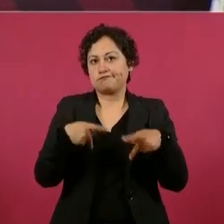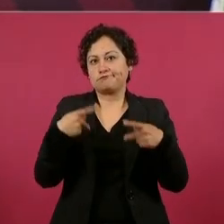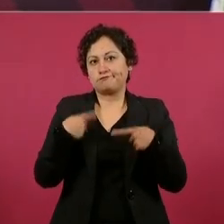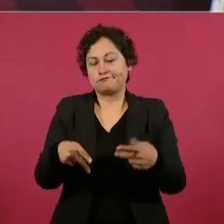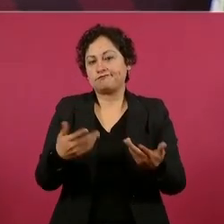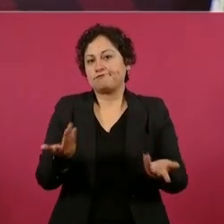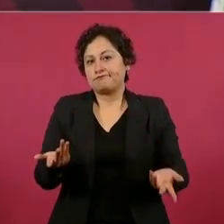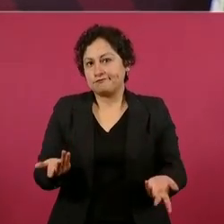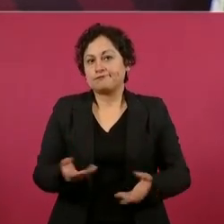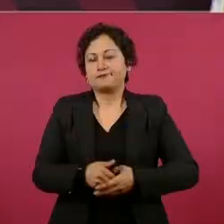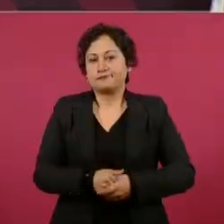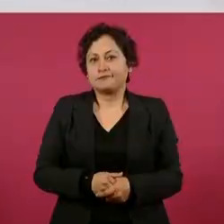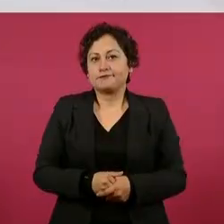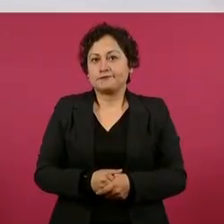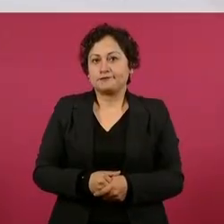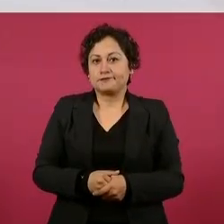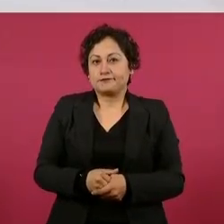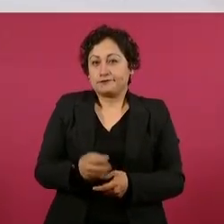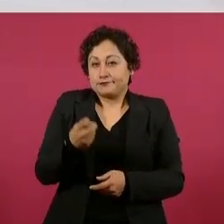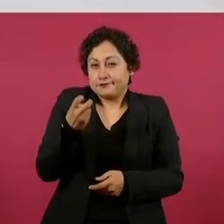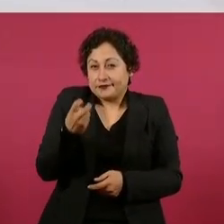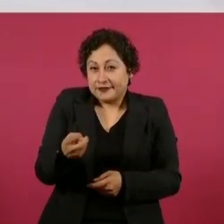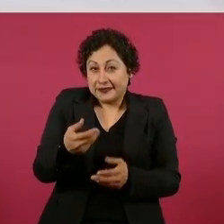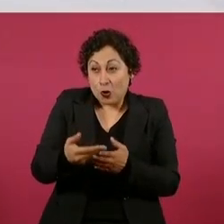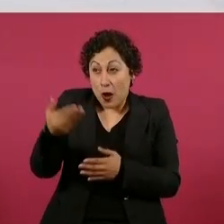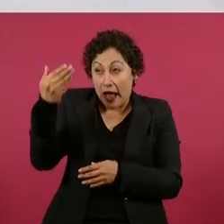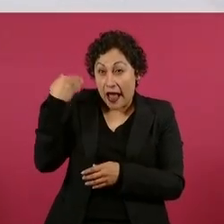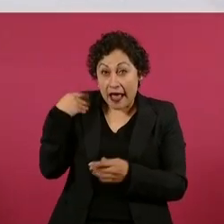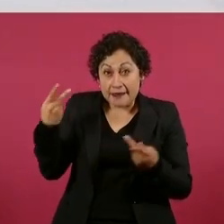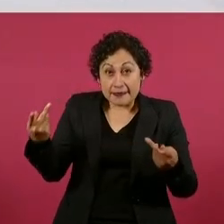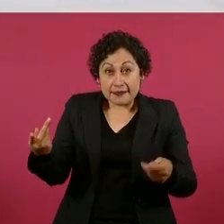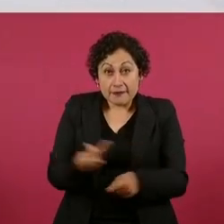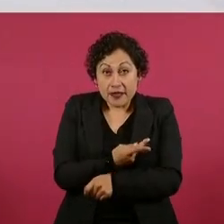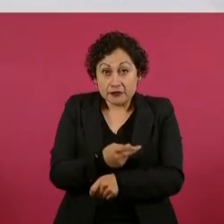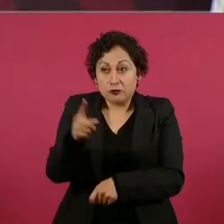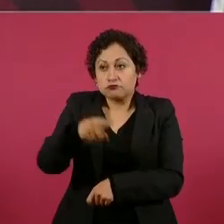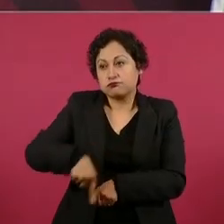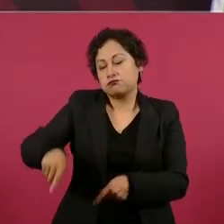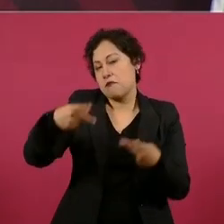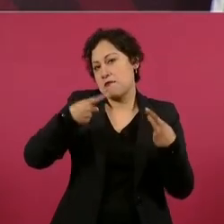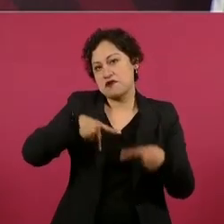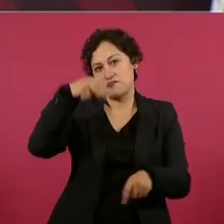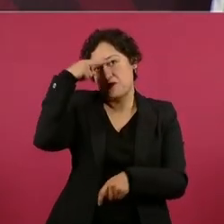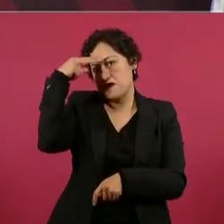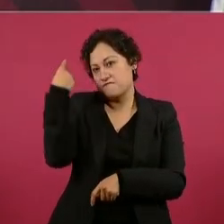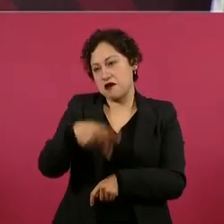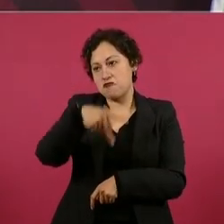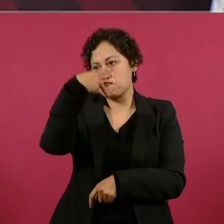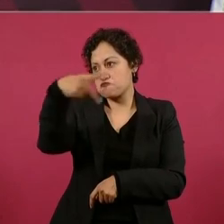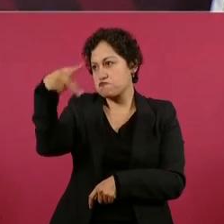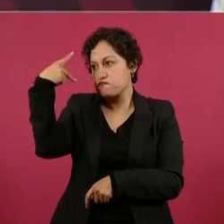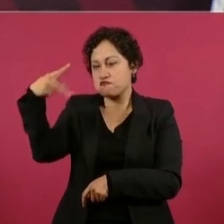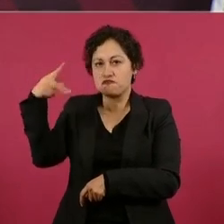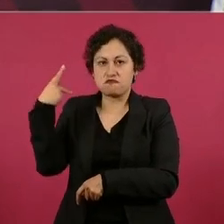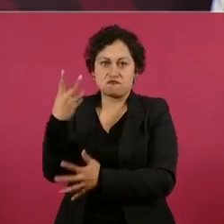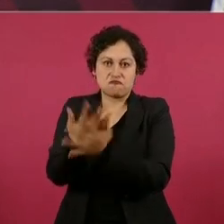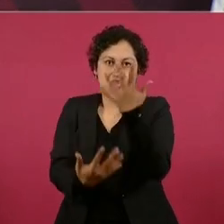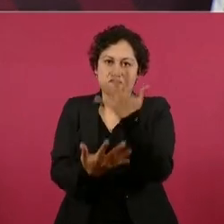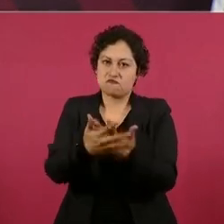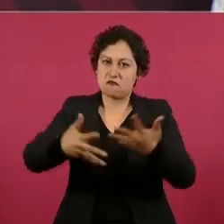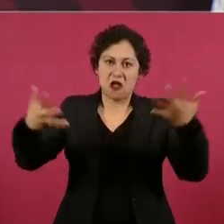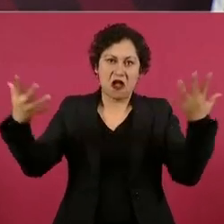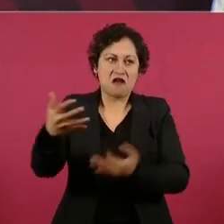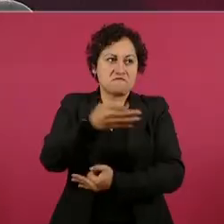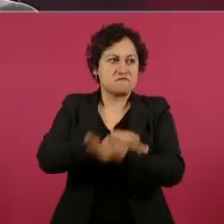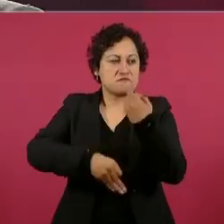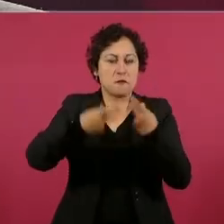Es una hazaña de los mexicanos, de todos los mexicanos. Y